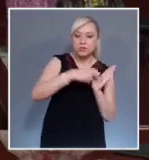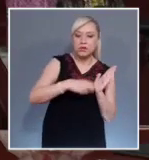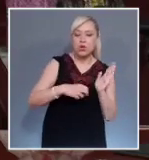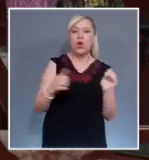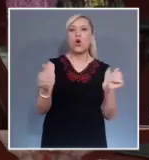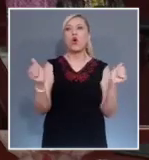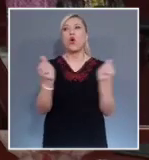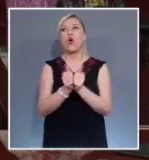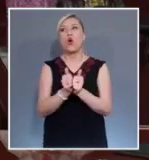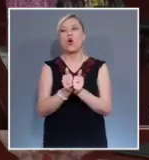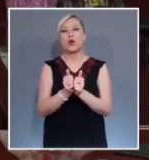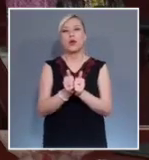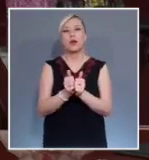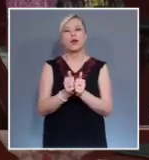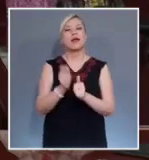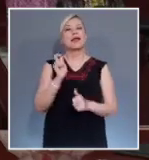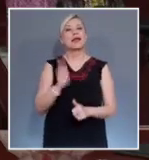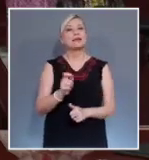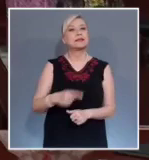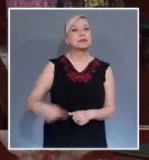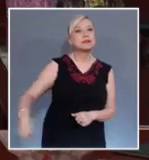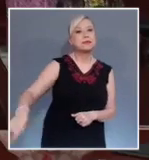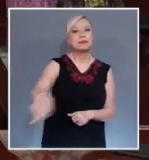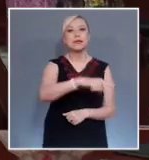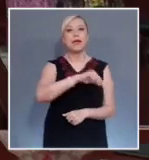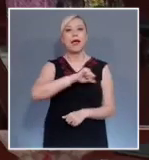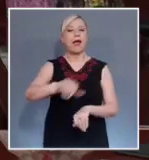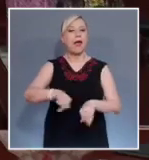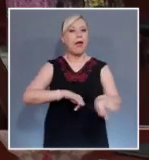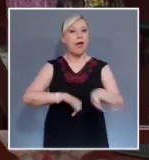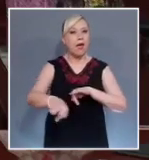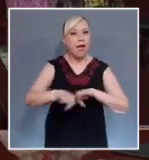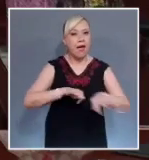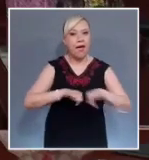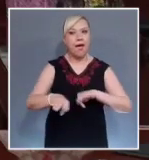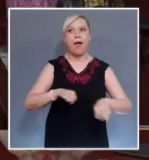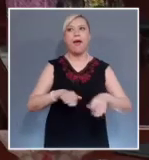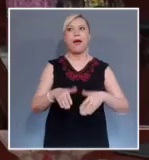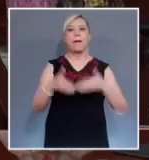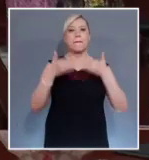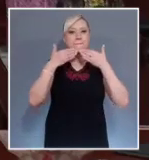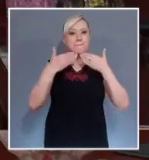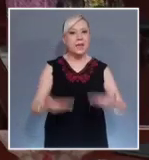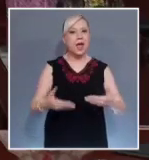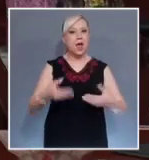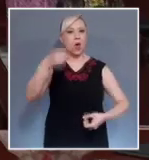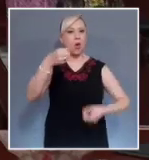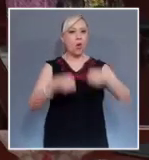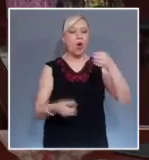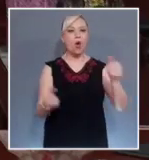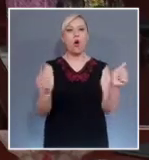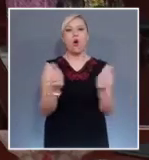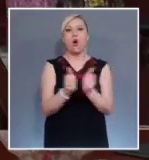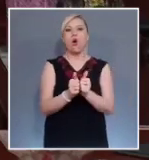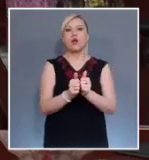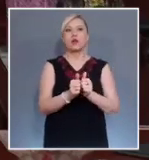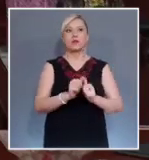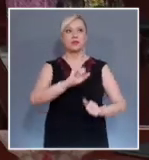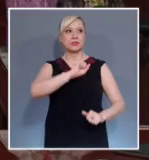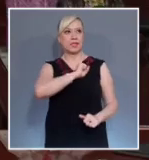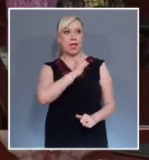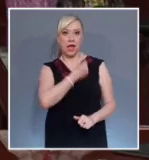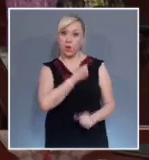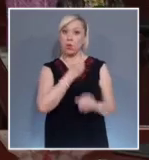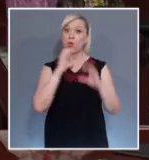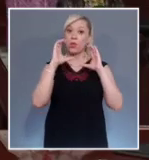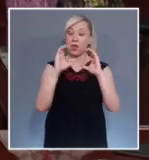bienestar del personal del del bienestar judicial es decir con una perspectiva de salud que me parece que es un punto